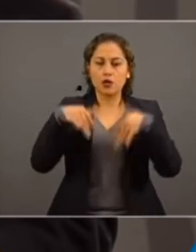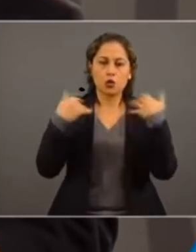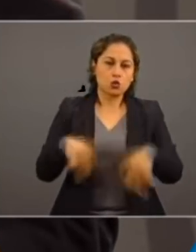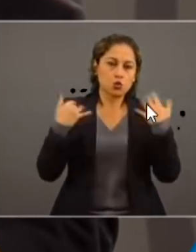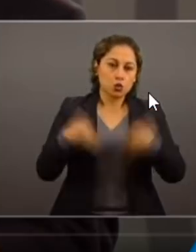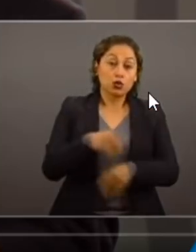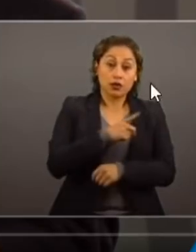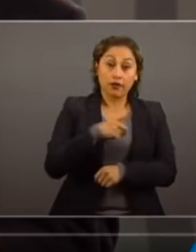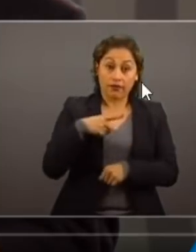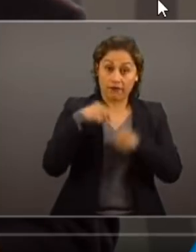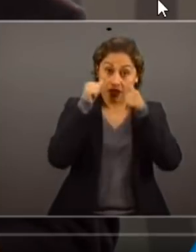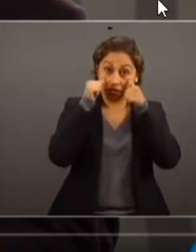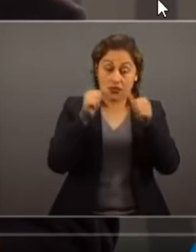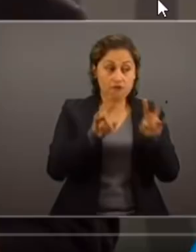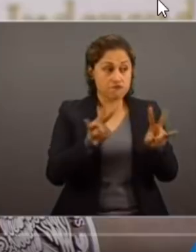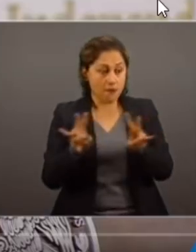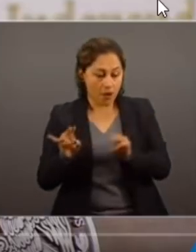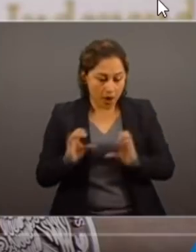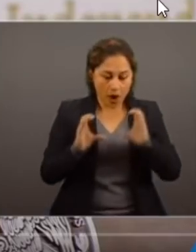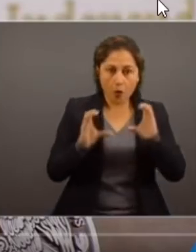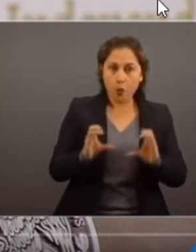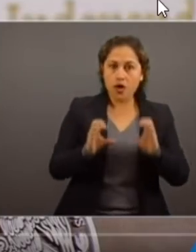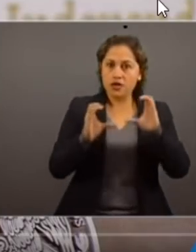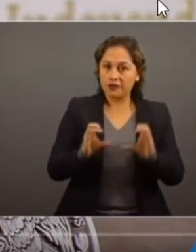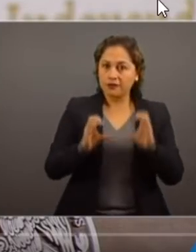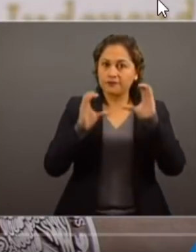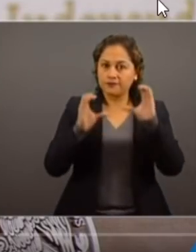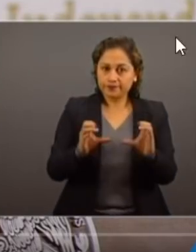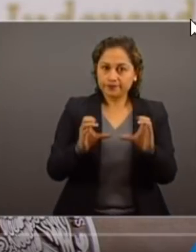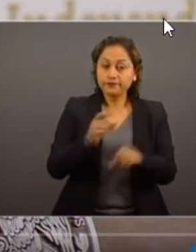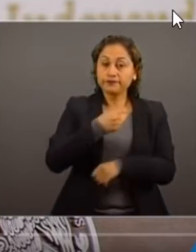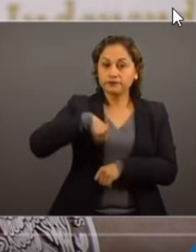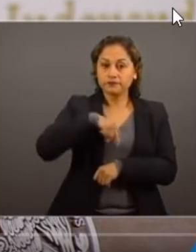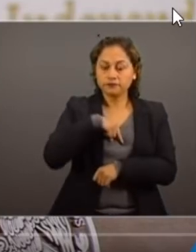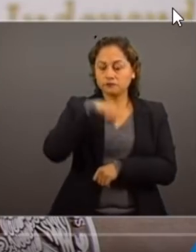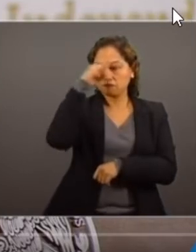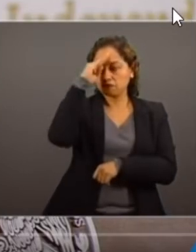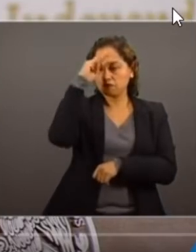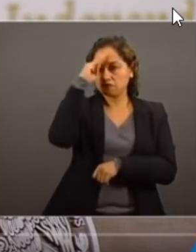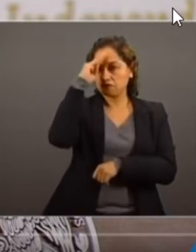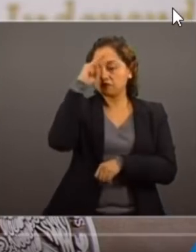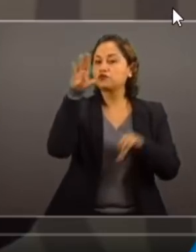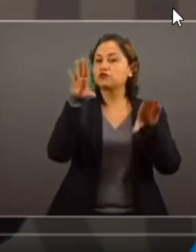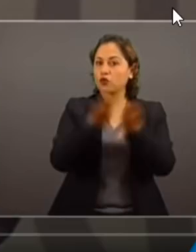preocuparnos y de ocuparnos en